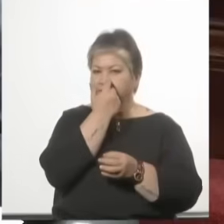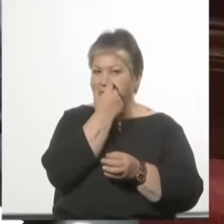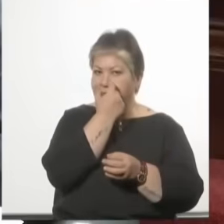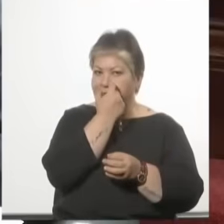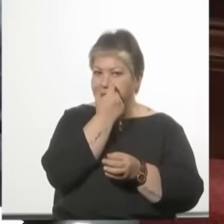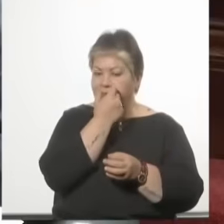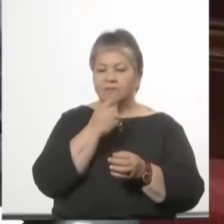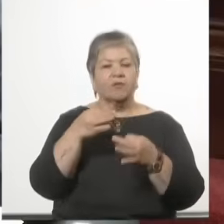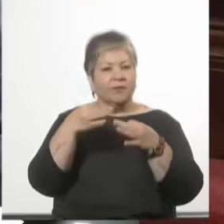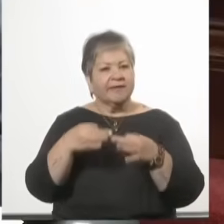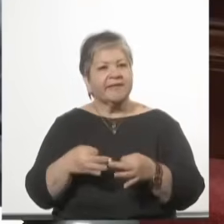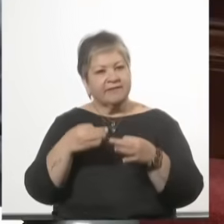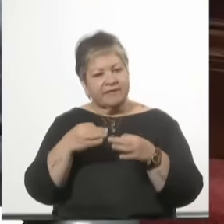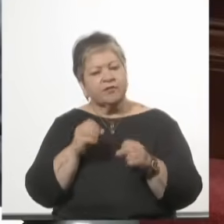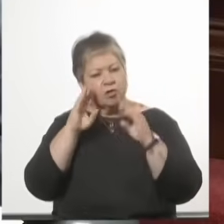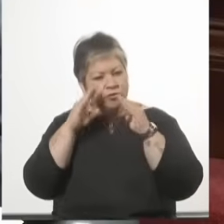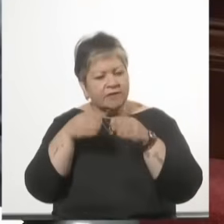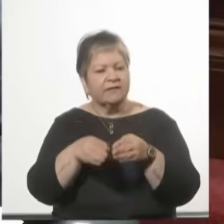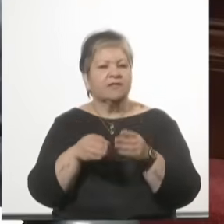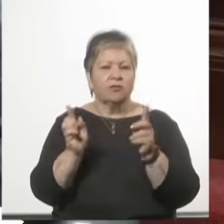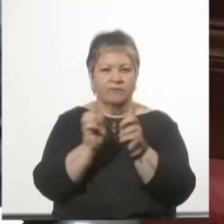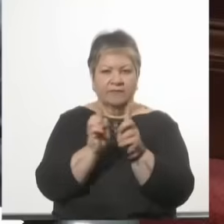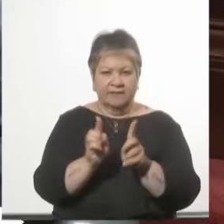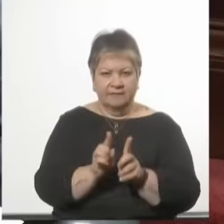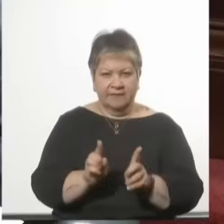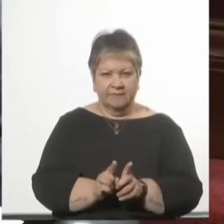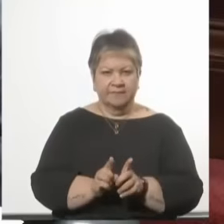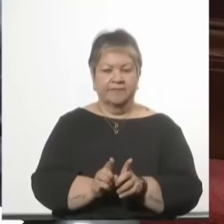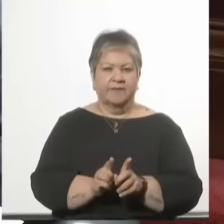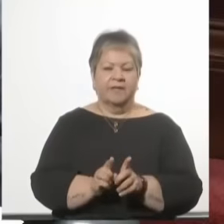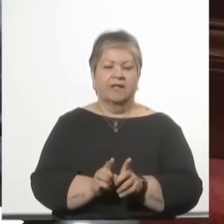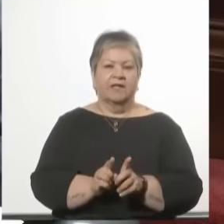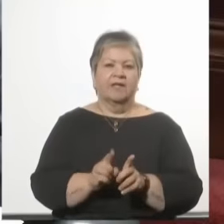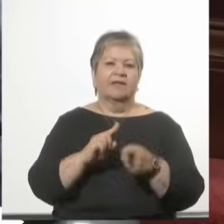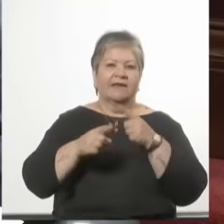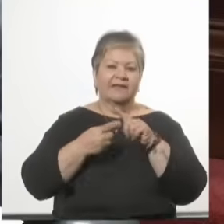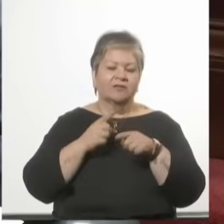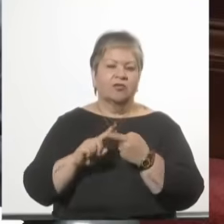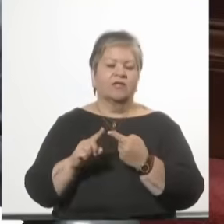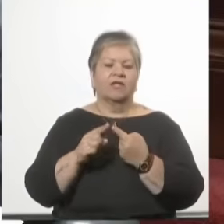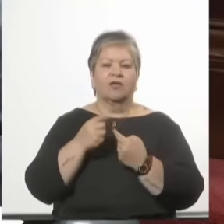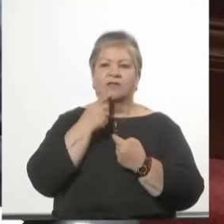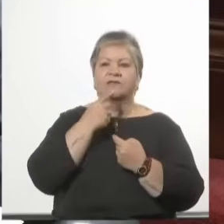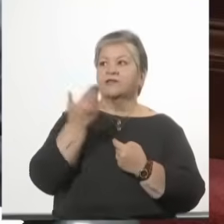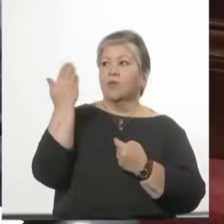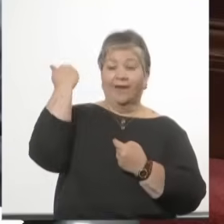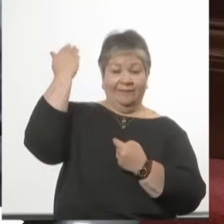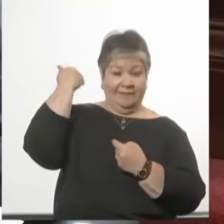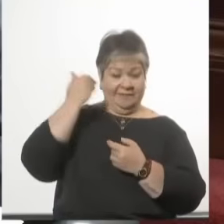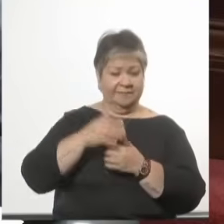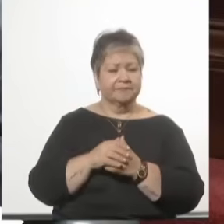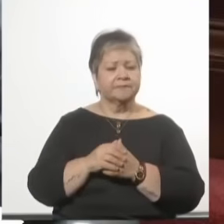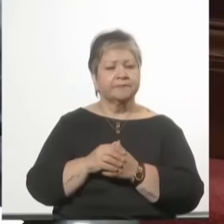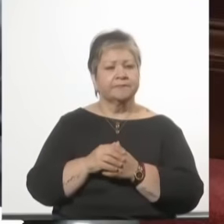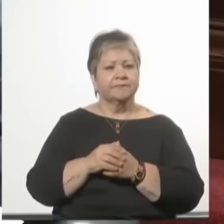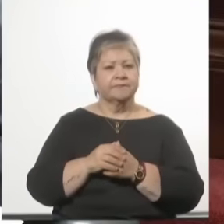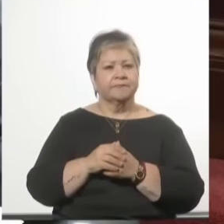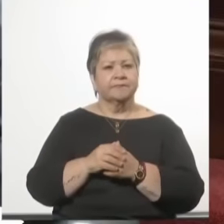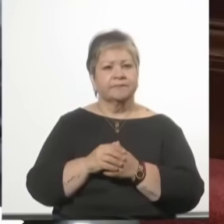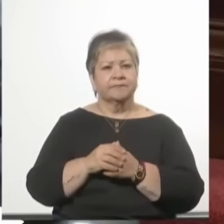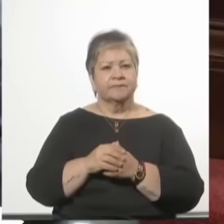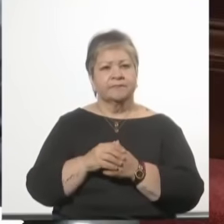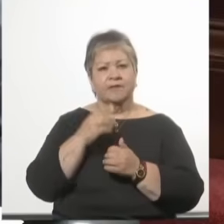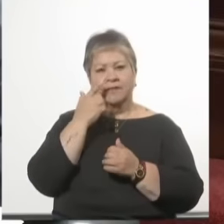igualmente corresponde hacer alguna consideración breve en relación a algunas de las cosas que se han sostenido. El